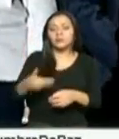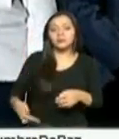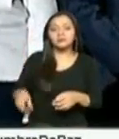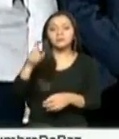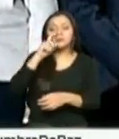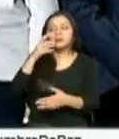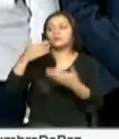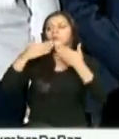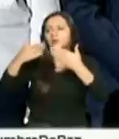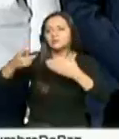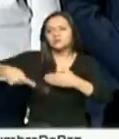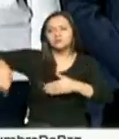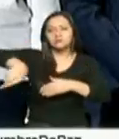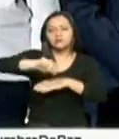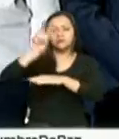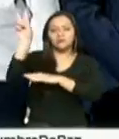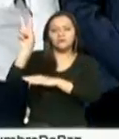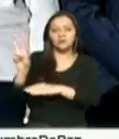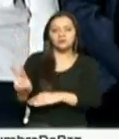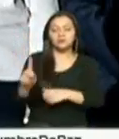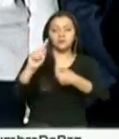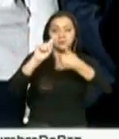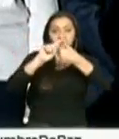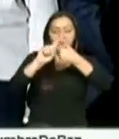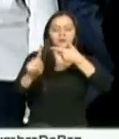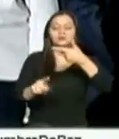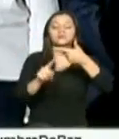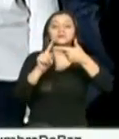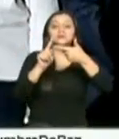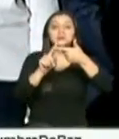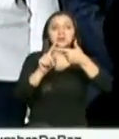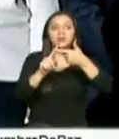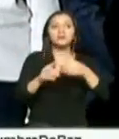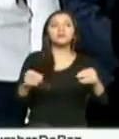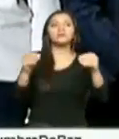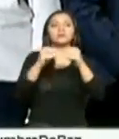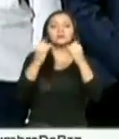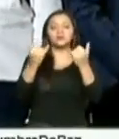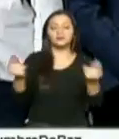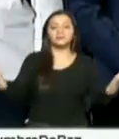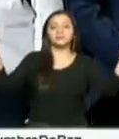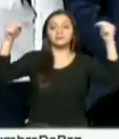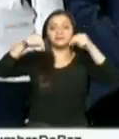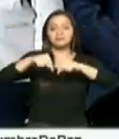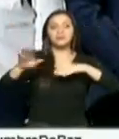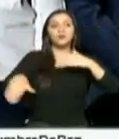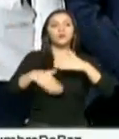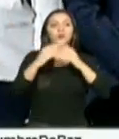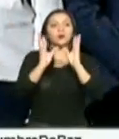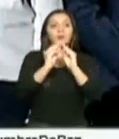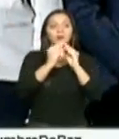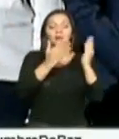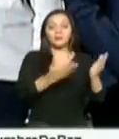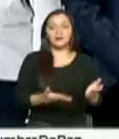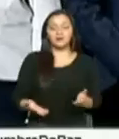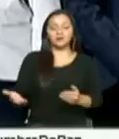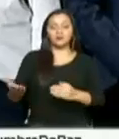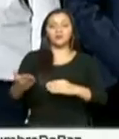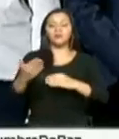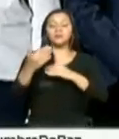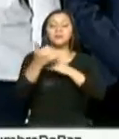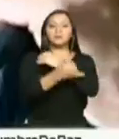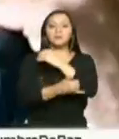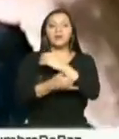gracias, Venezuela querida. Y en segundo lugar, con mucha esperanza de que esta nueva cumbre de los